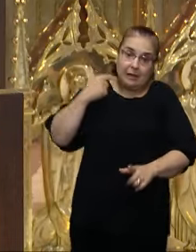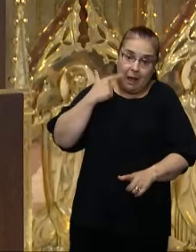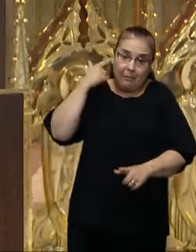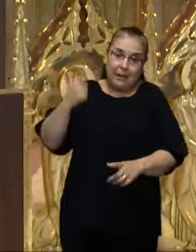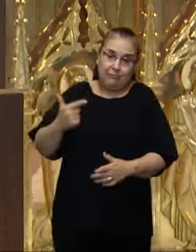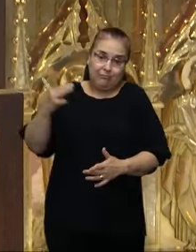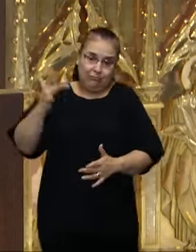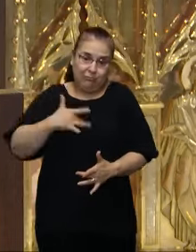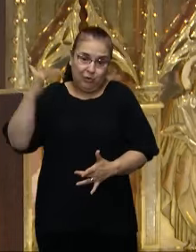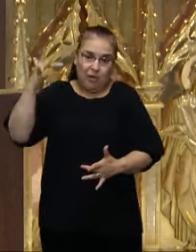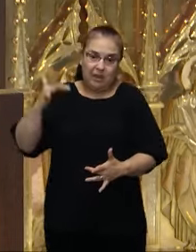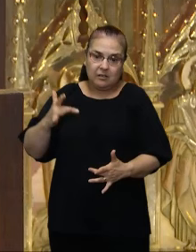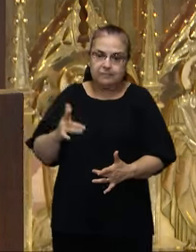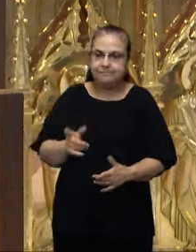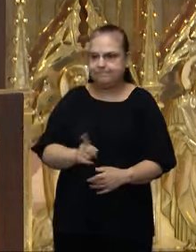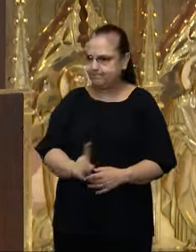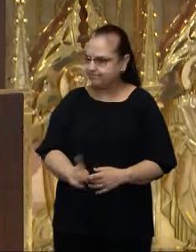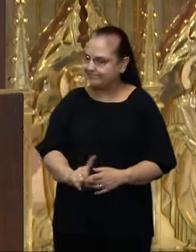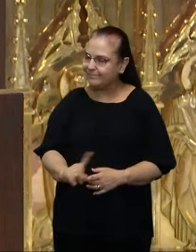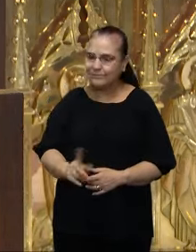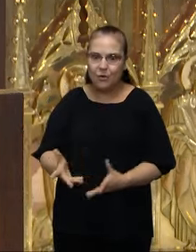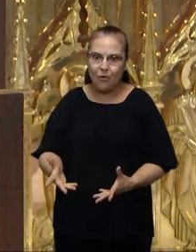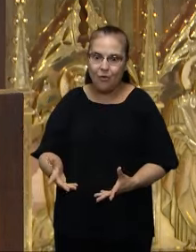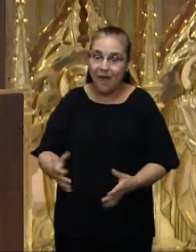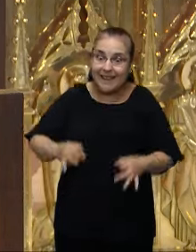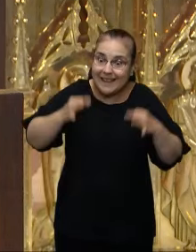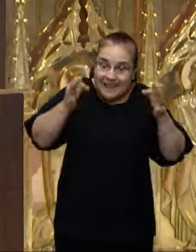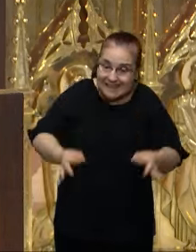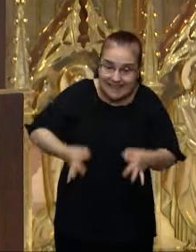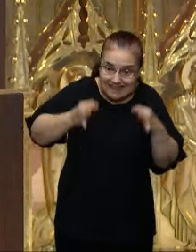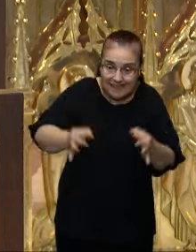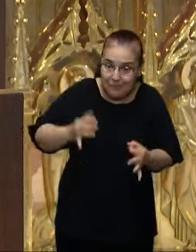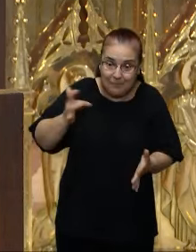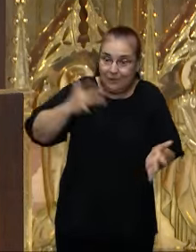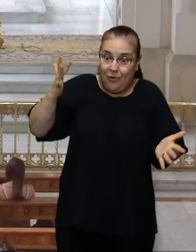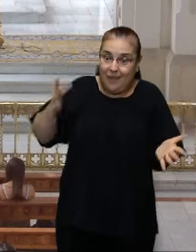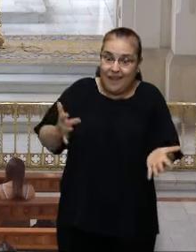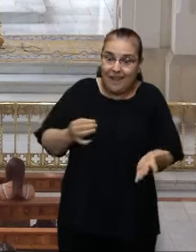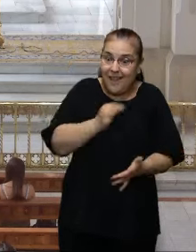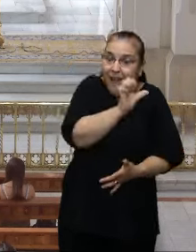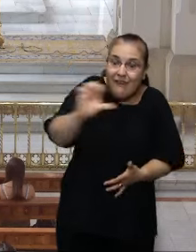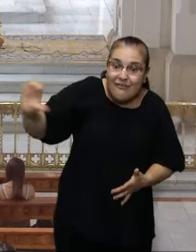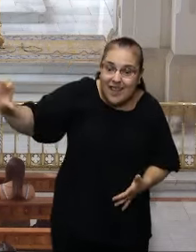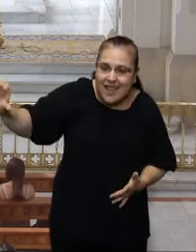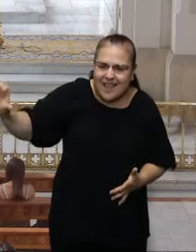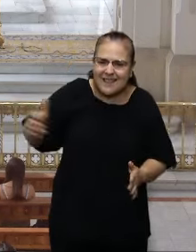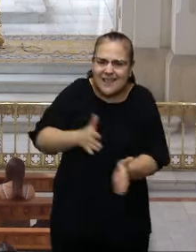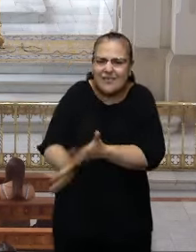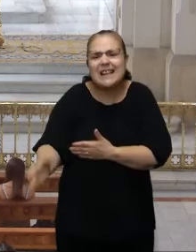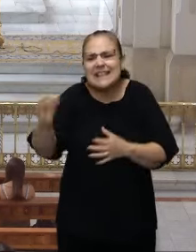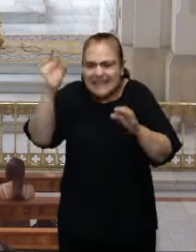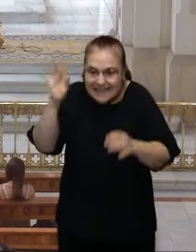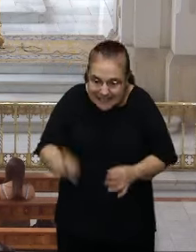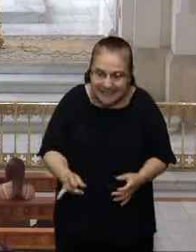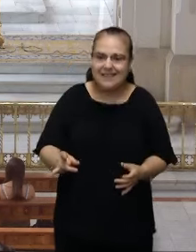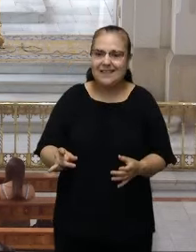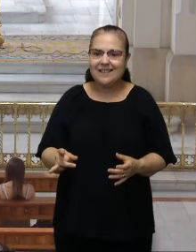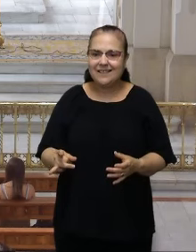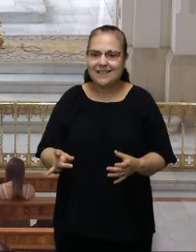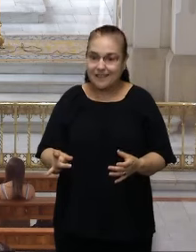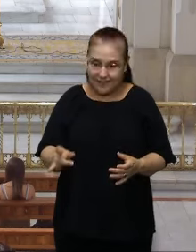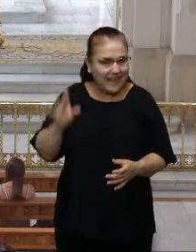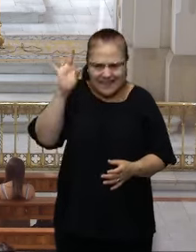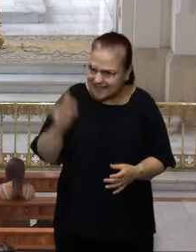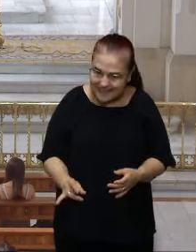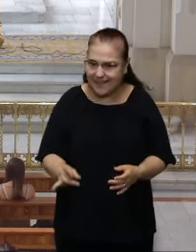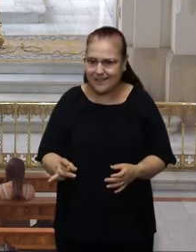a ver si me toca. No, aquí siempre toca. La fe es un sí rotundo, un sí.